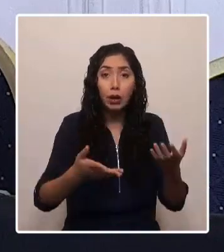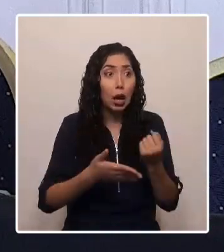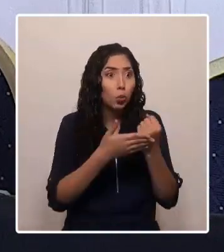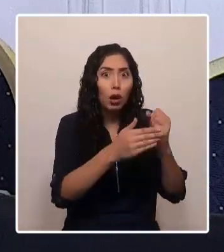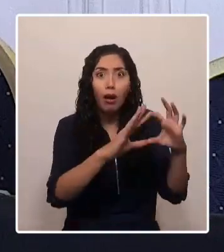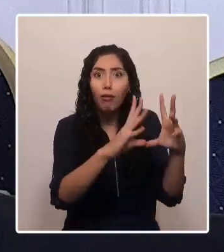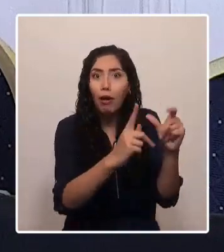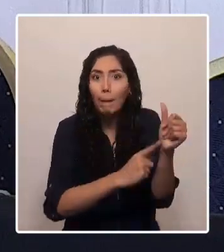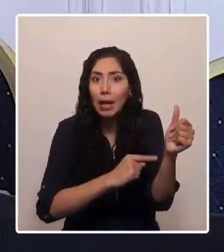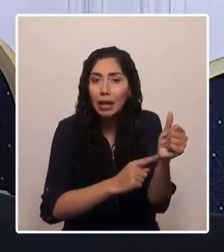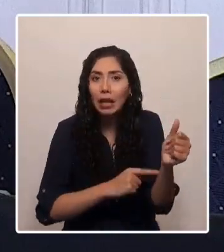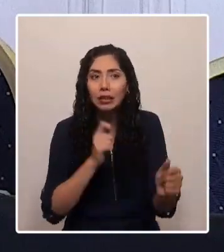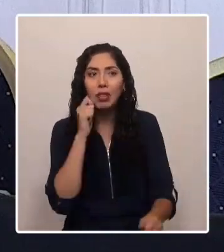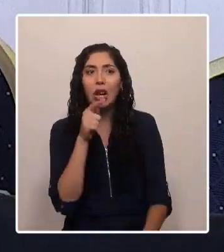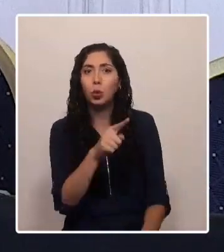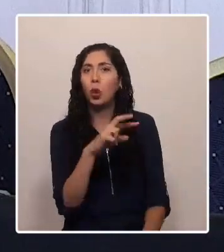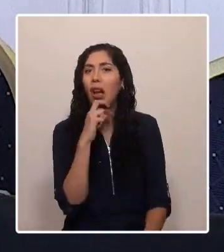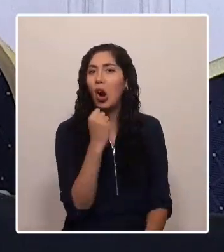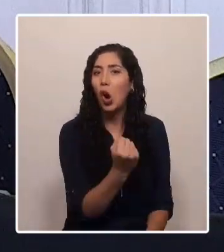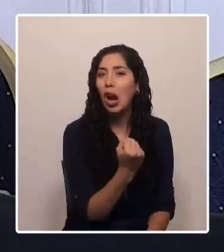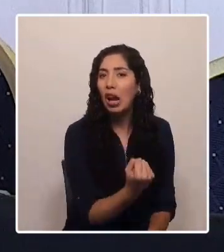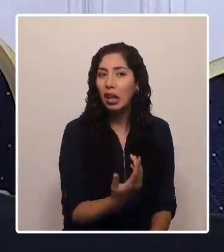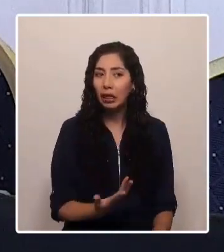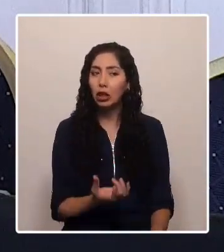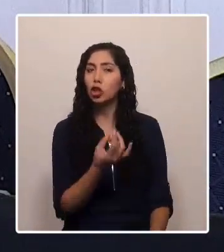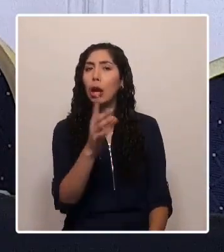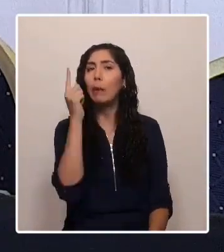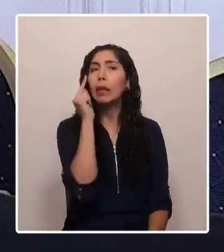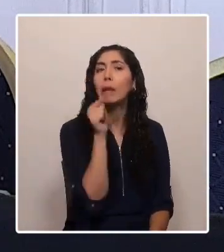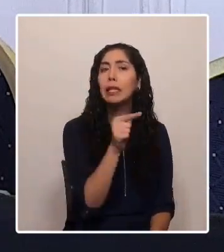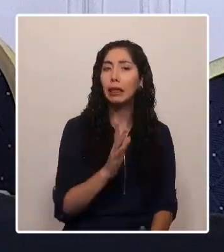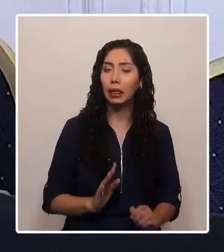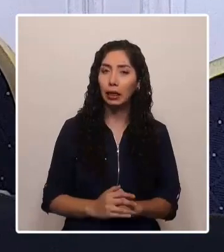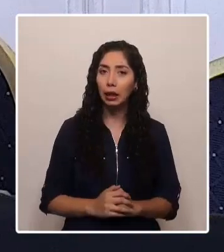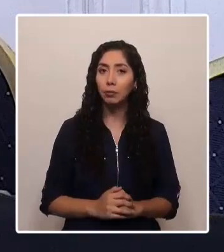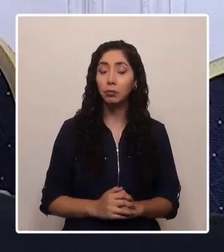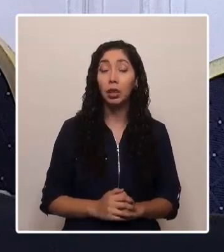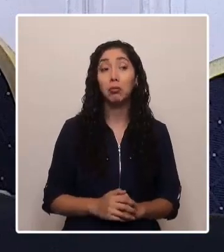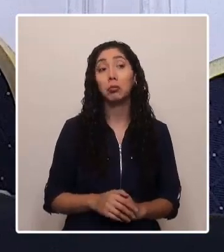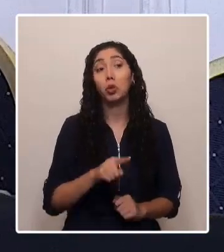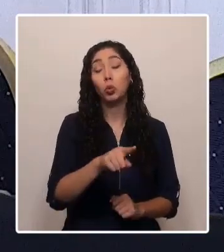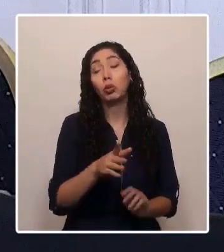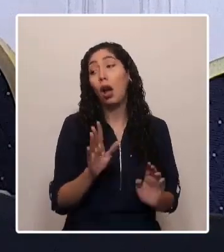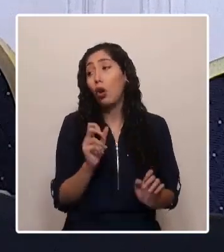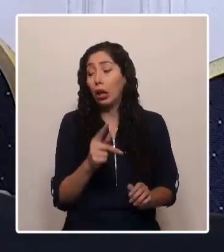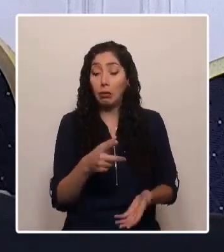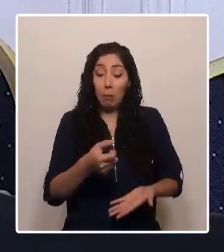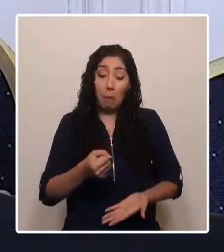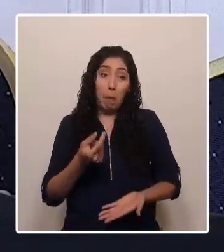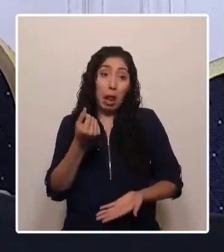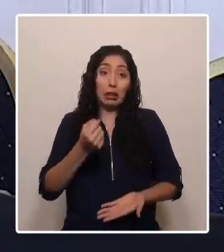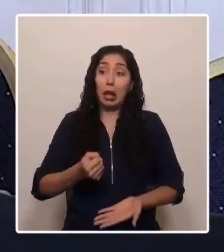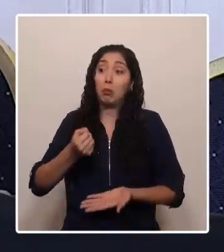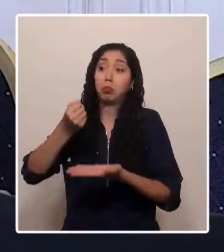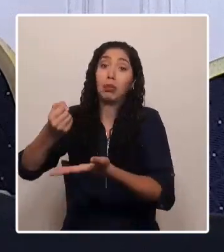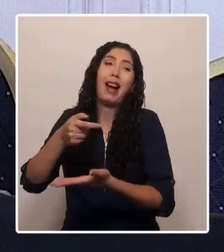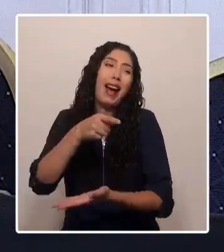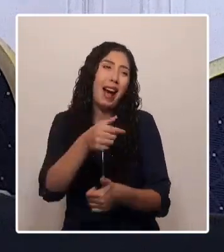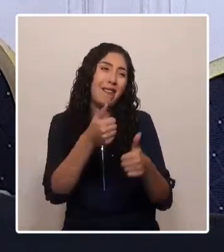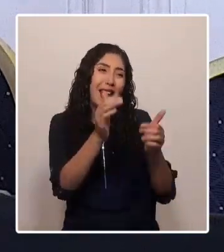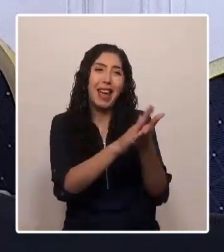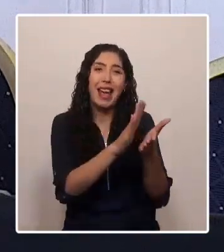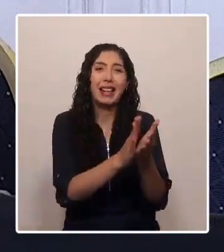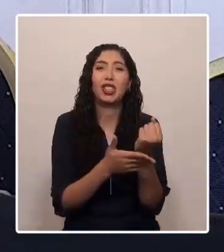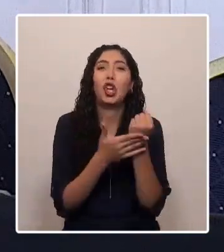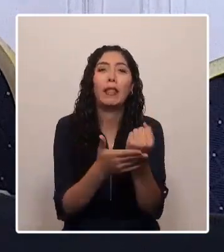eres individualista. Si en lugar de eso les das tu plata para que ellos la administren, entonces eres solidario.